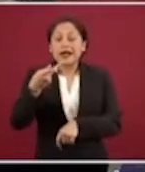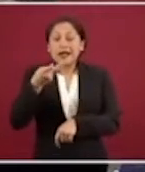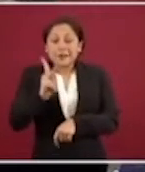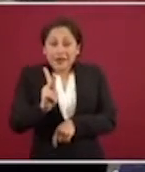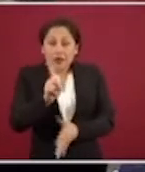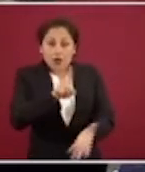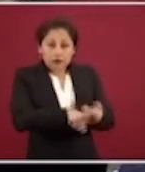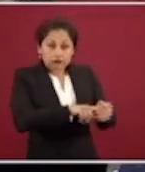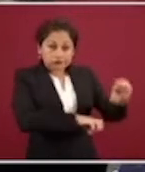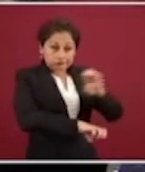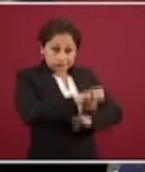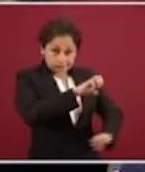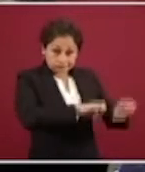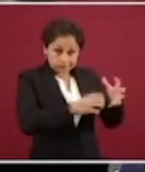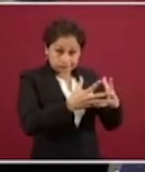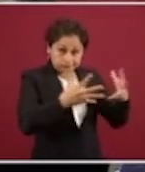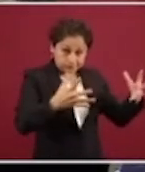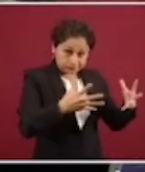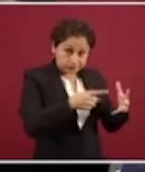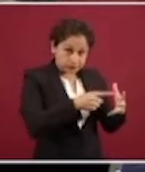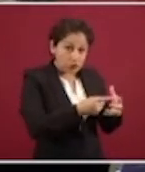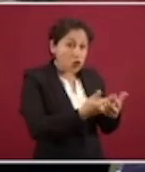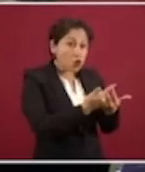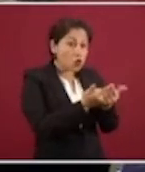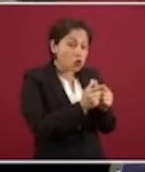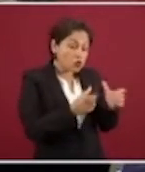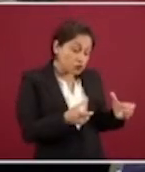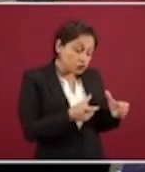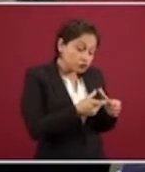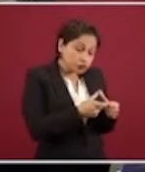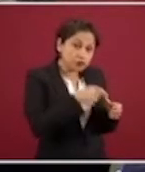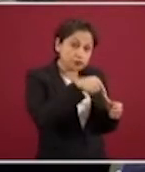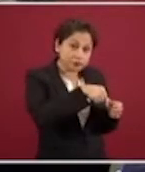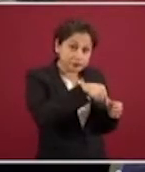que despidieron a